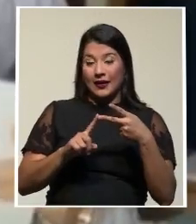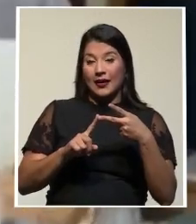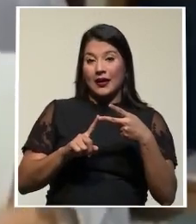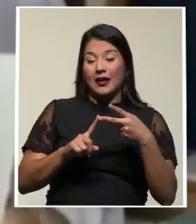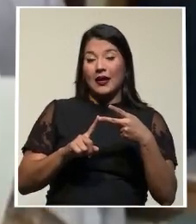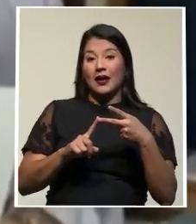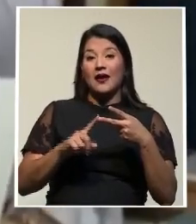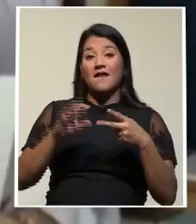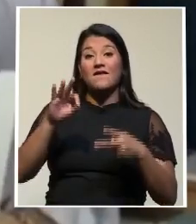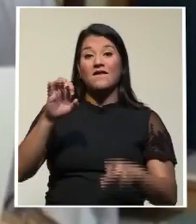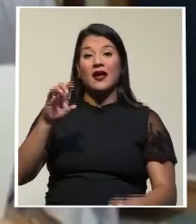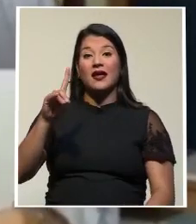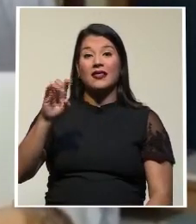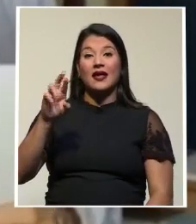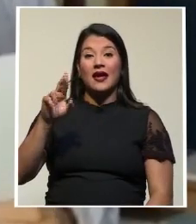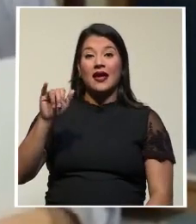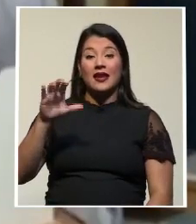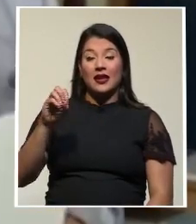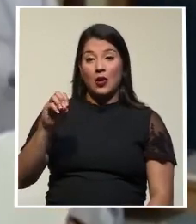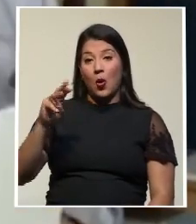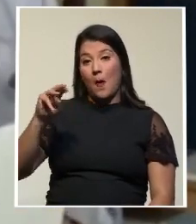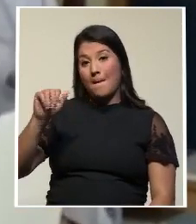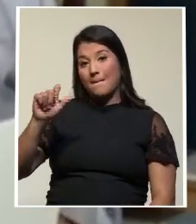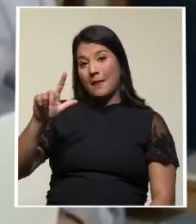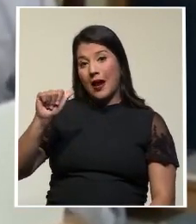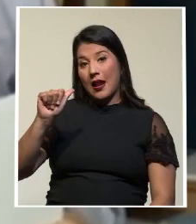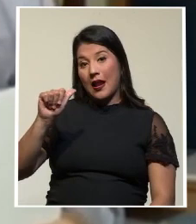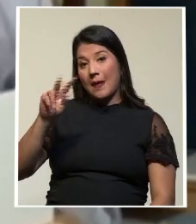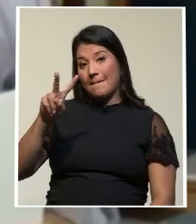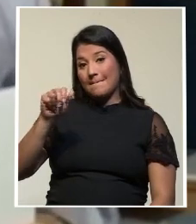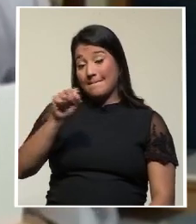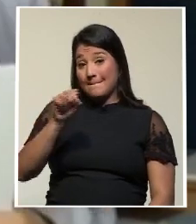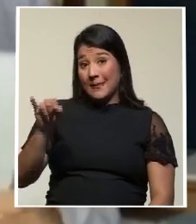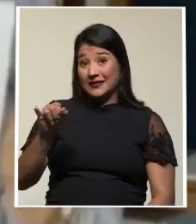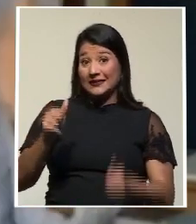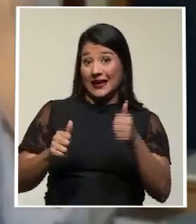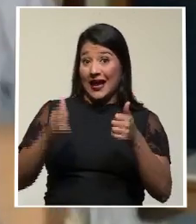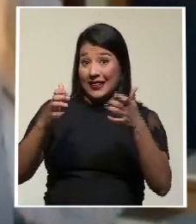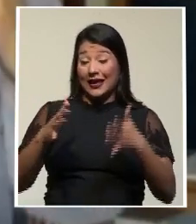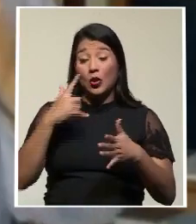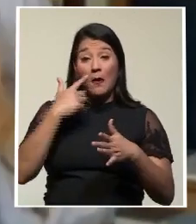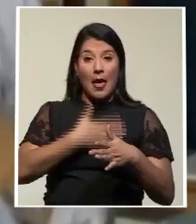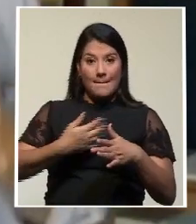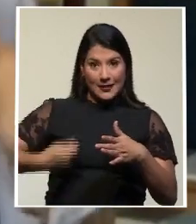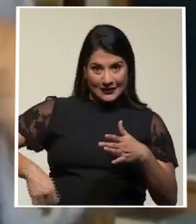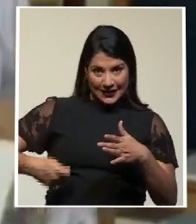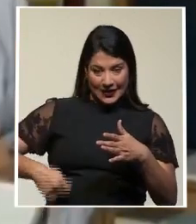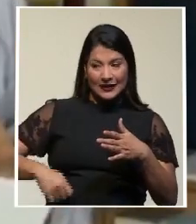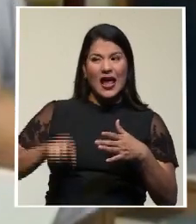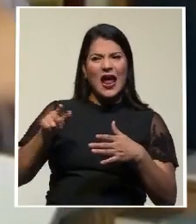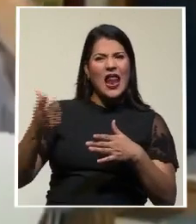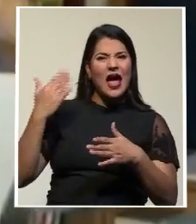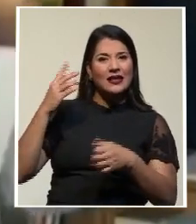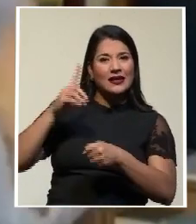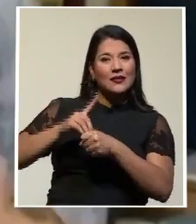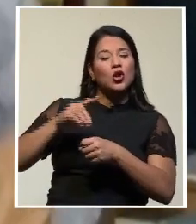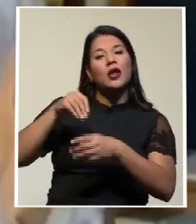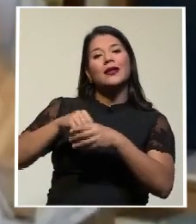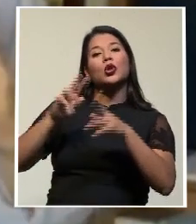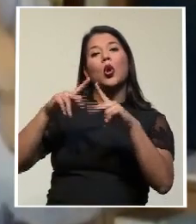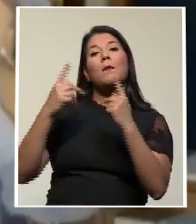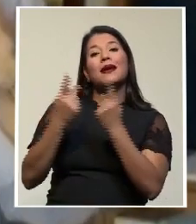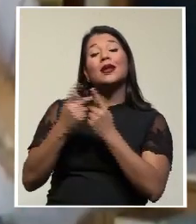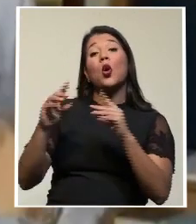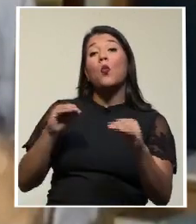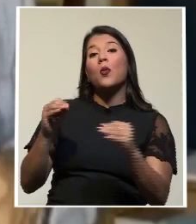Además, Federico Malavasi fue ratificado como candidato presidencial por dicho partido. También había sido diputado por el Movimiento